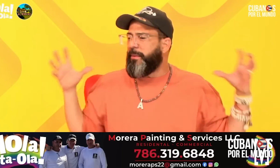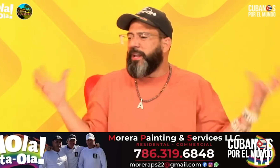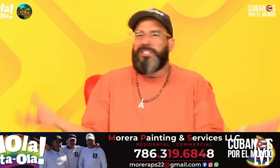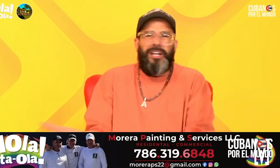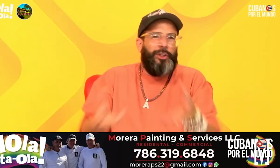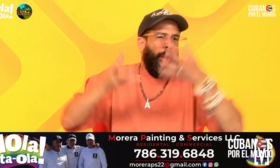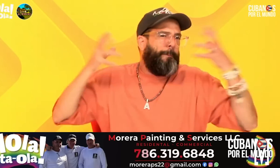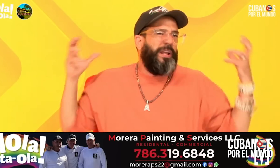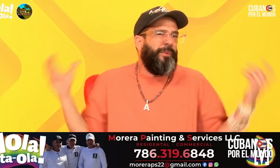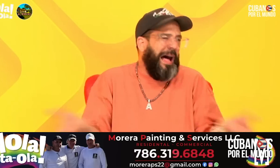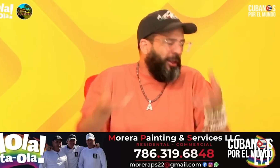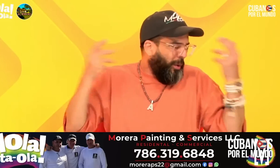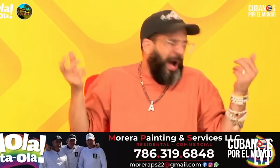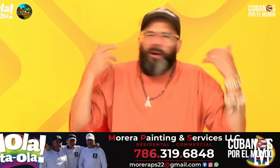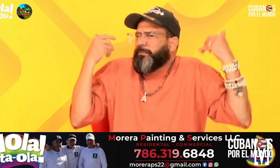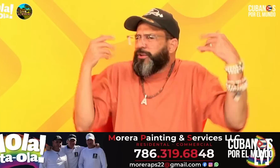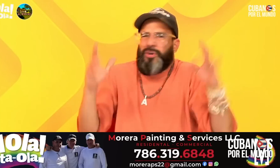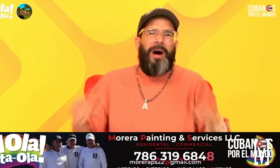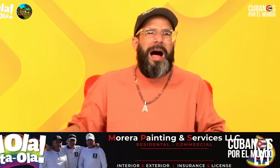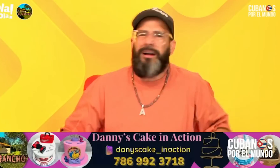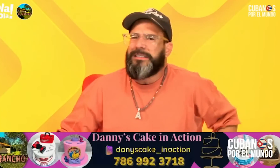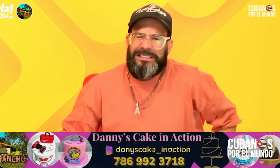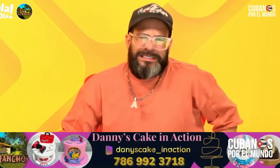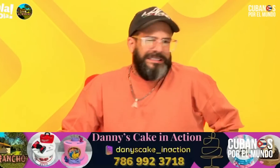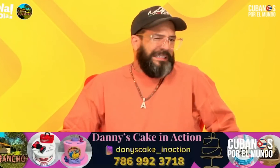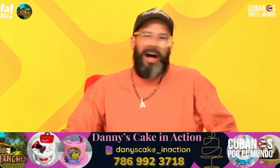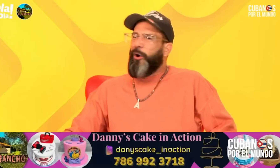¿cómo se llama? Del sector privado. ¡Ah! ¡Oh! Eso va.